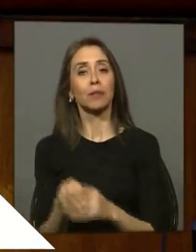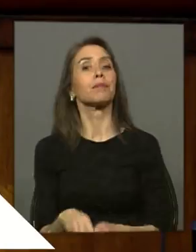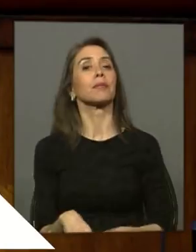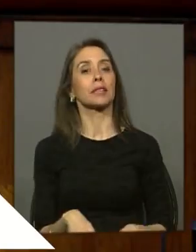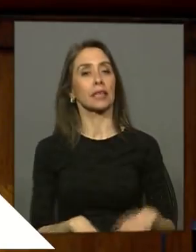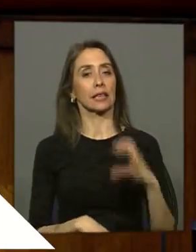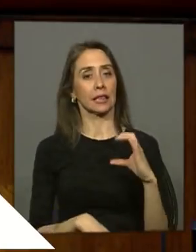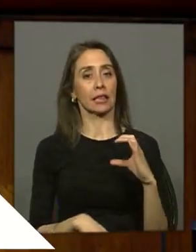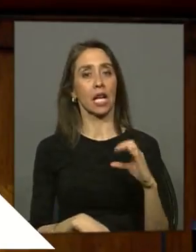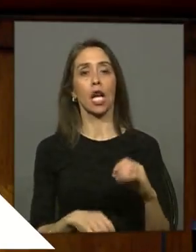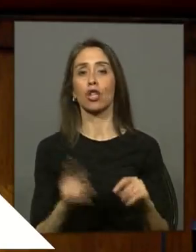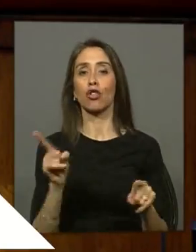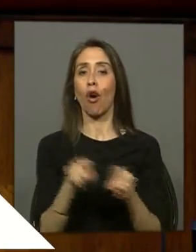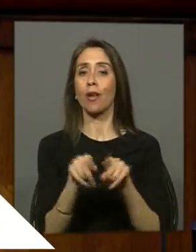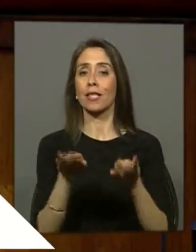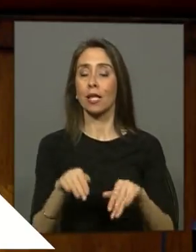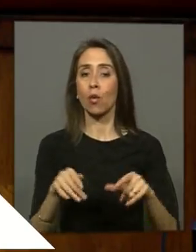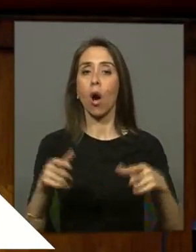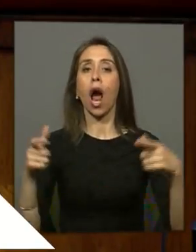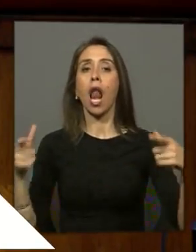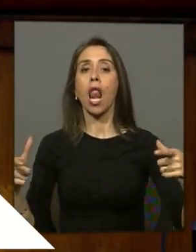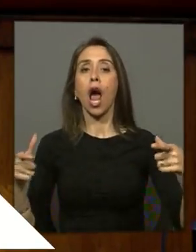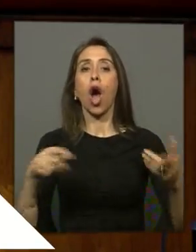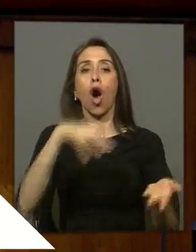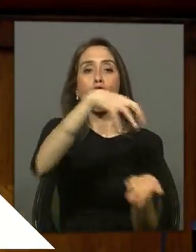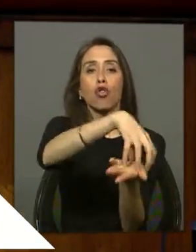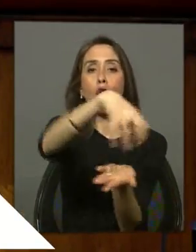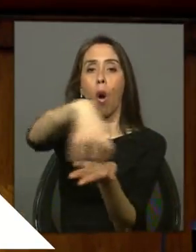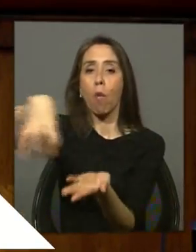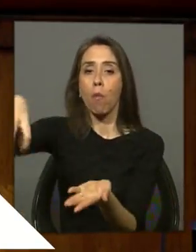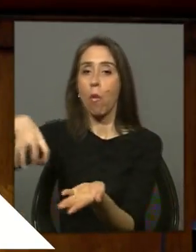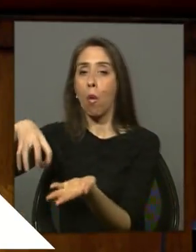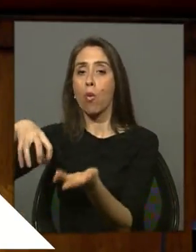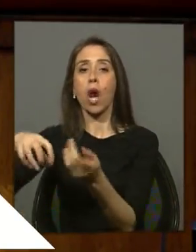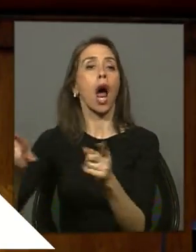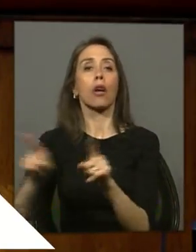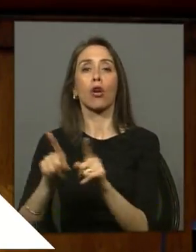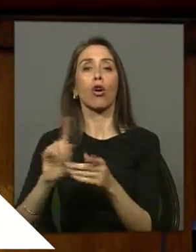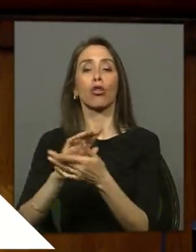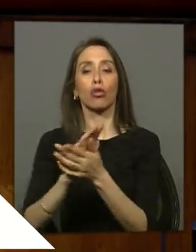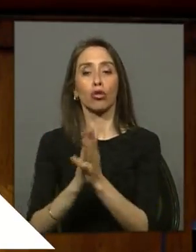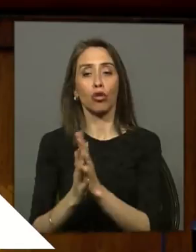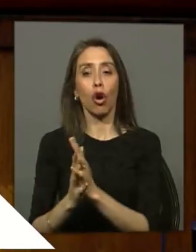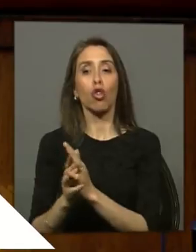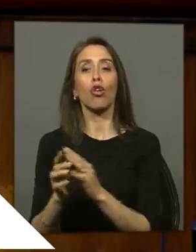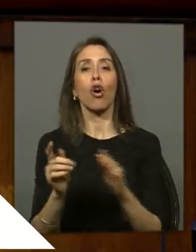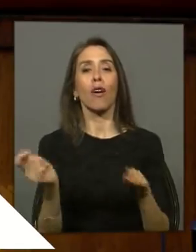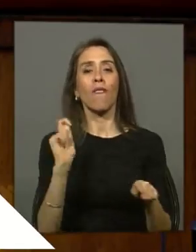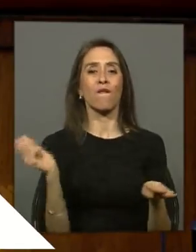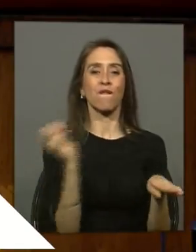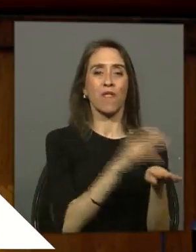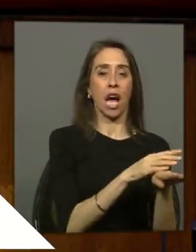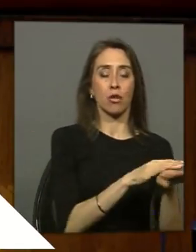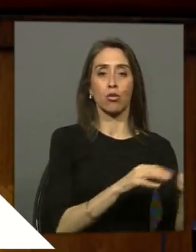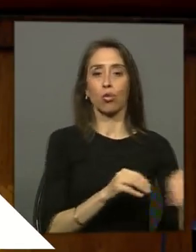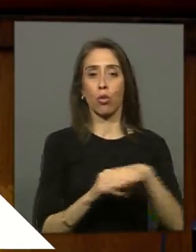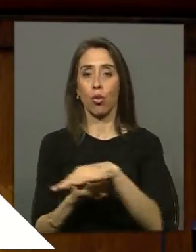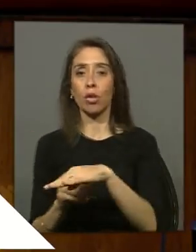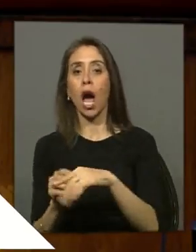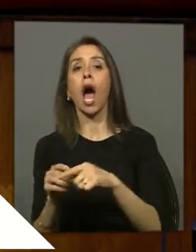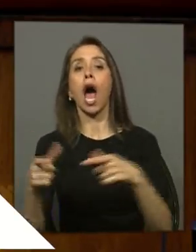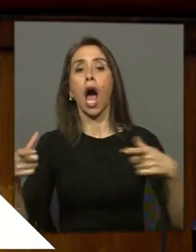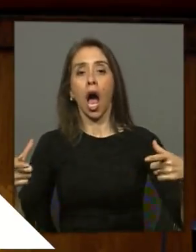falta de equidad territorial en la ubicación de los rellenos sanitarios de la región metropolitana ya que todas las estaciones de transferencia y los rellenos se encuentran en comunas